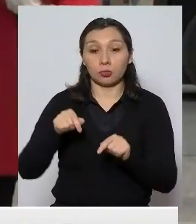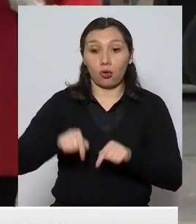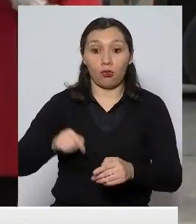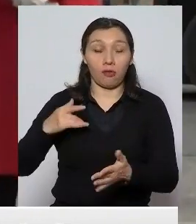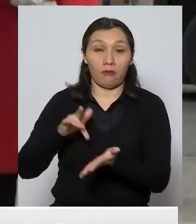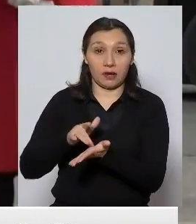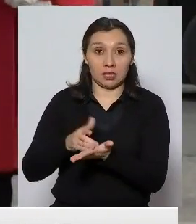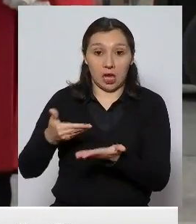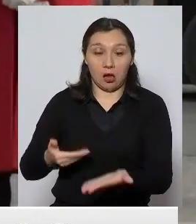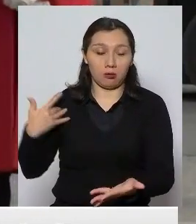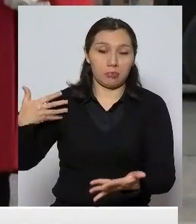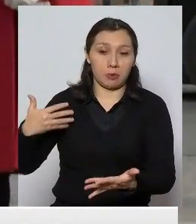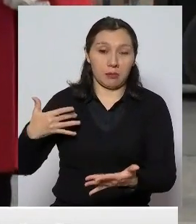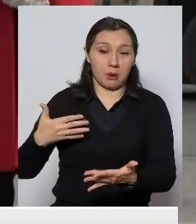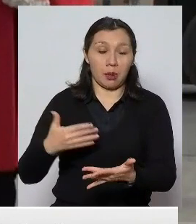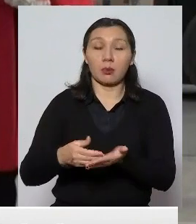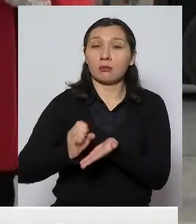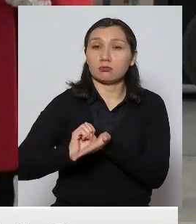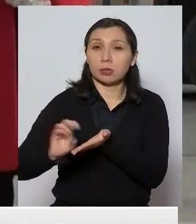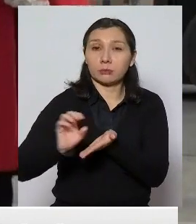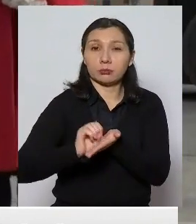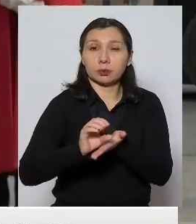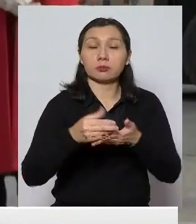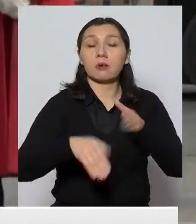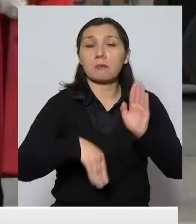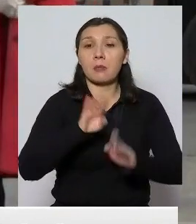Al día de hoy, hemos logrado repartir